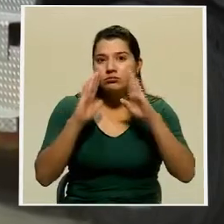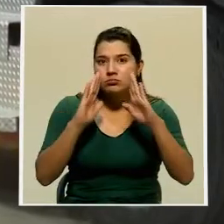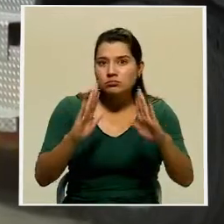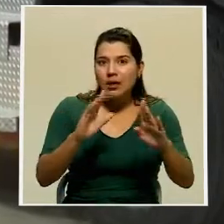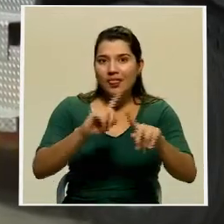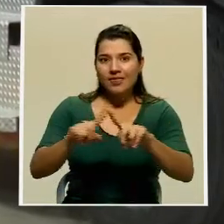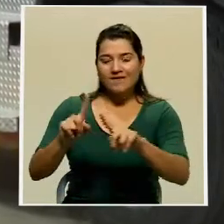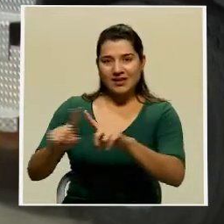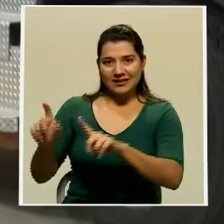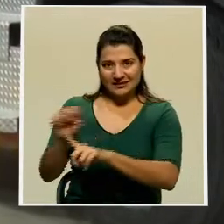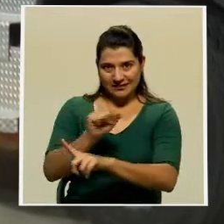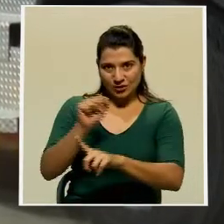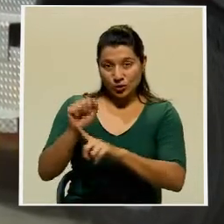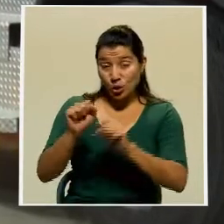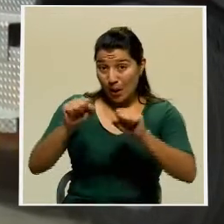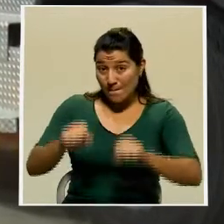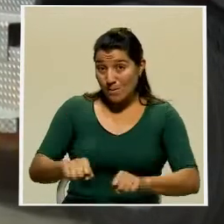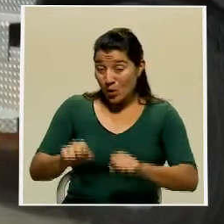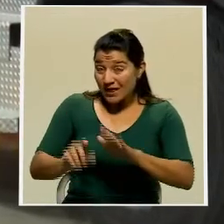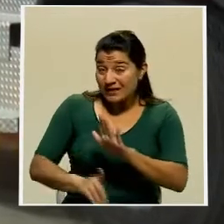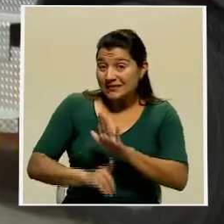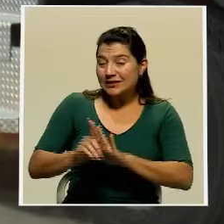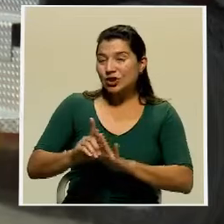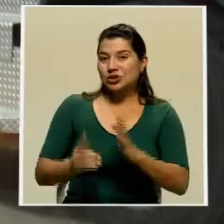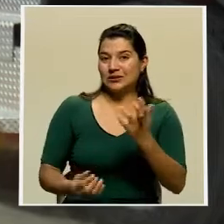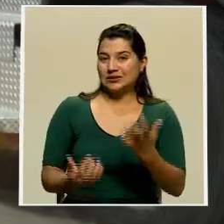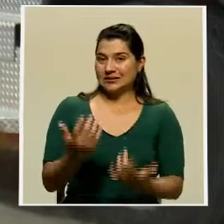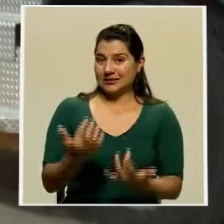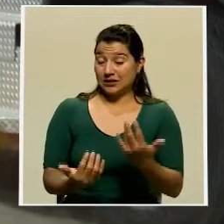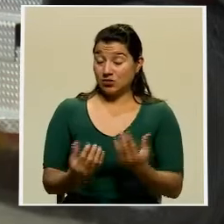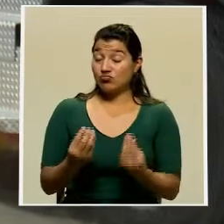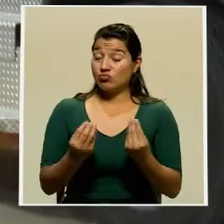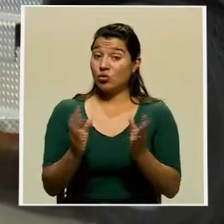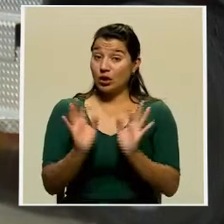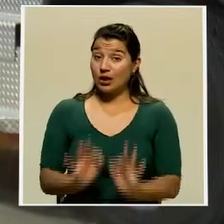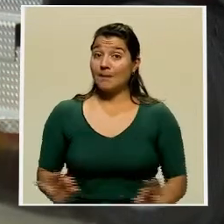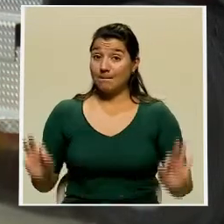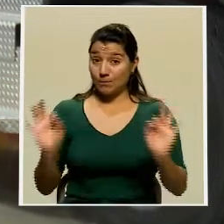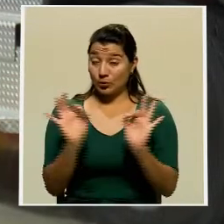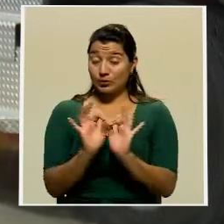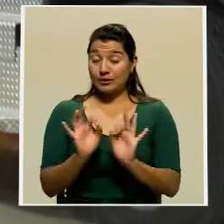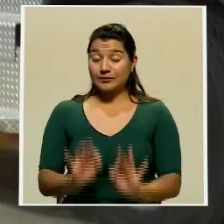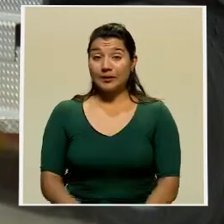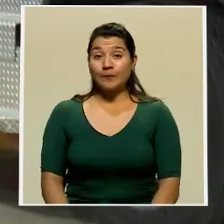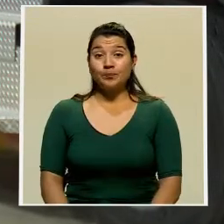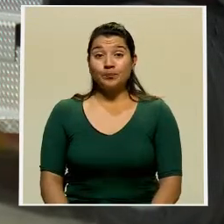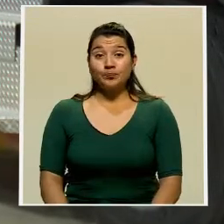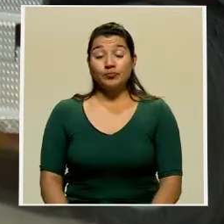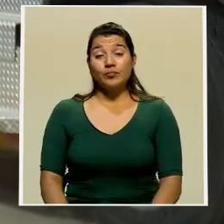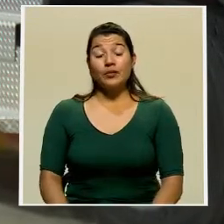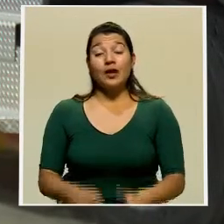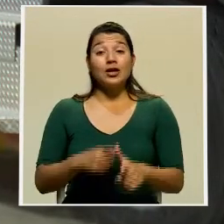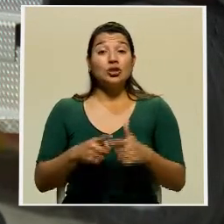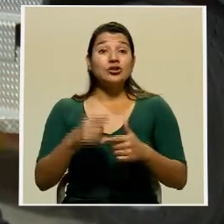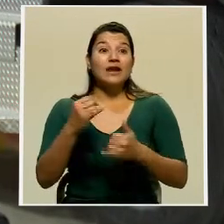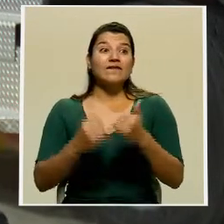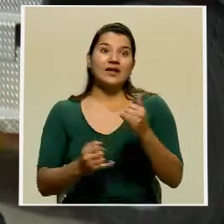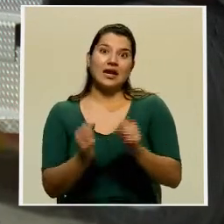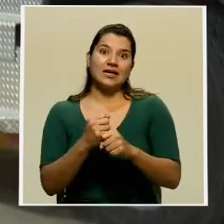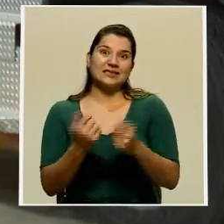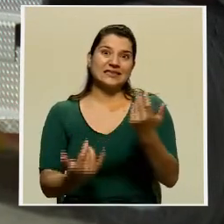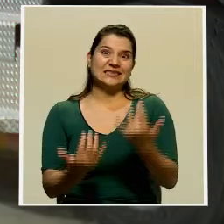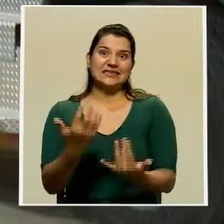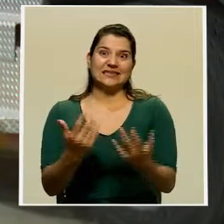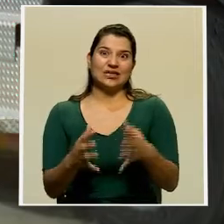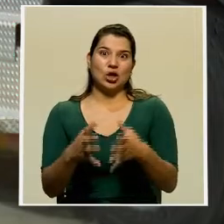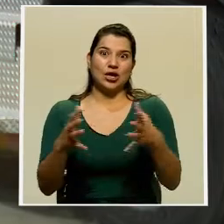que se presentan durante esta época y que son factores importantes en la propagación de fuegos que terminan causando incendios importantes